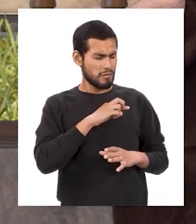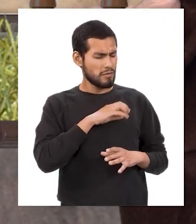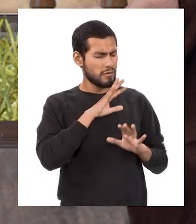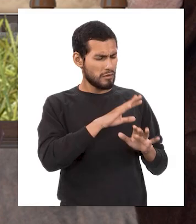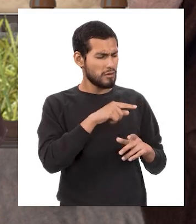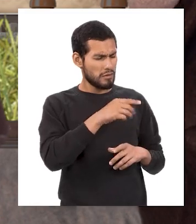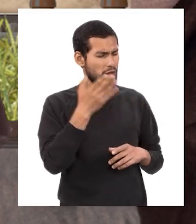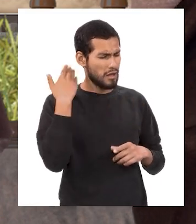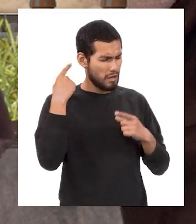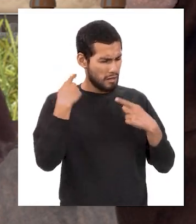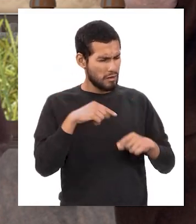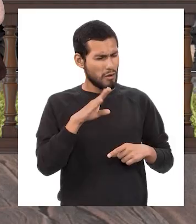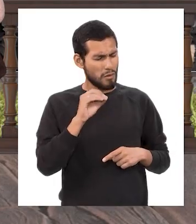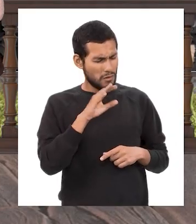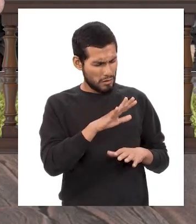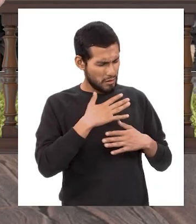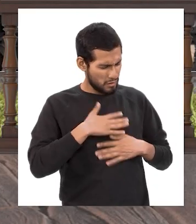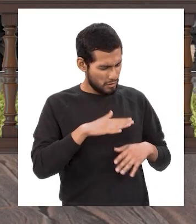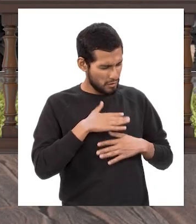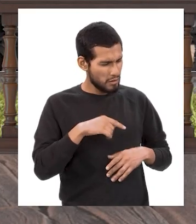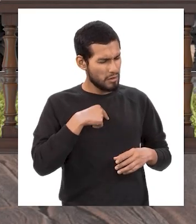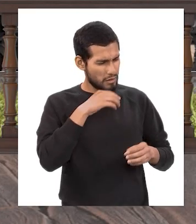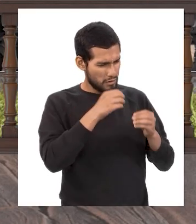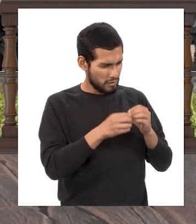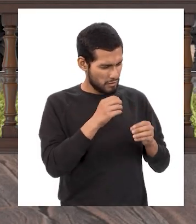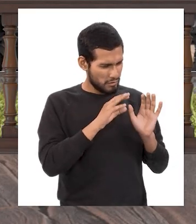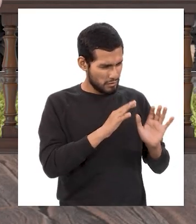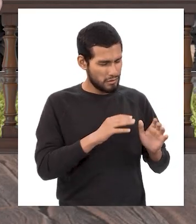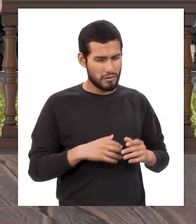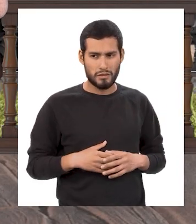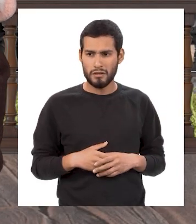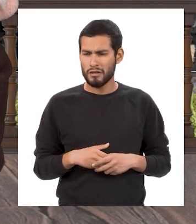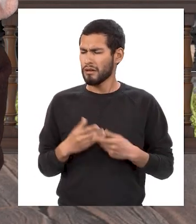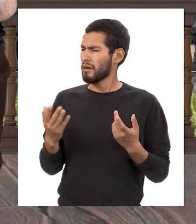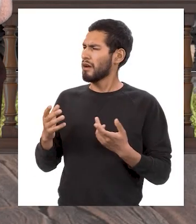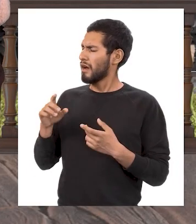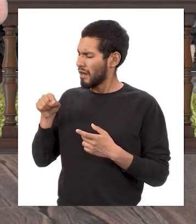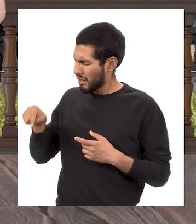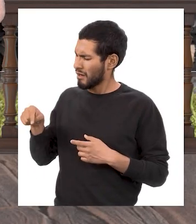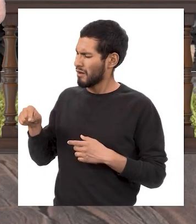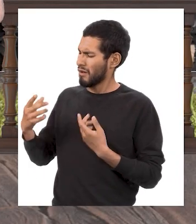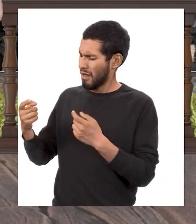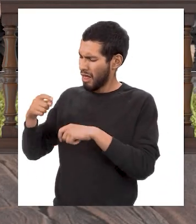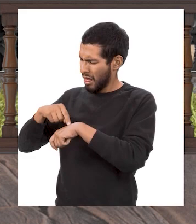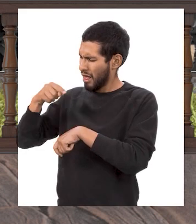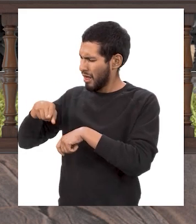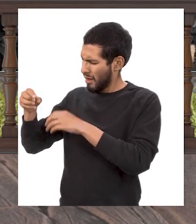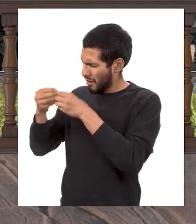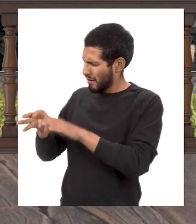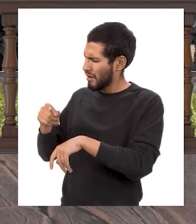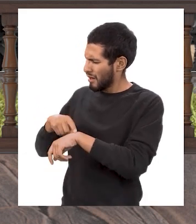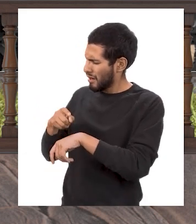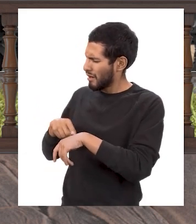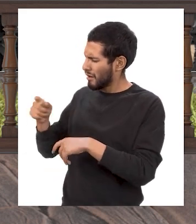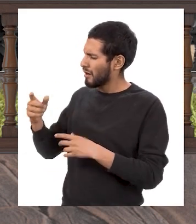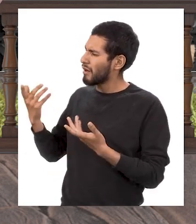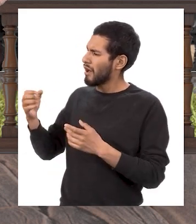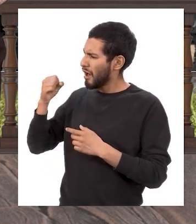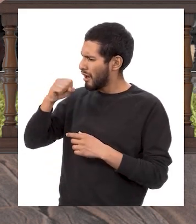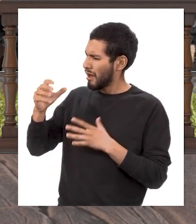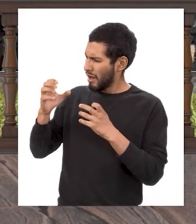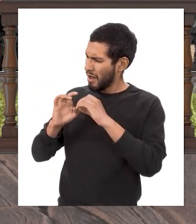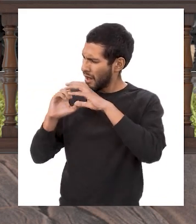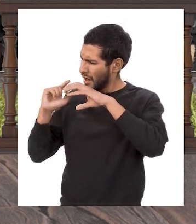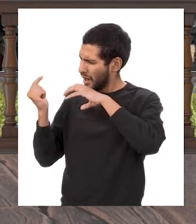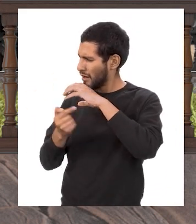tengo con tu incidente en Bombay. Déjame, por favor, arreglar las cosas. Pero, señor, este retraso lo hará perder mucho tiempo en relación